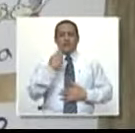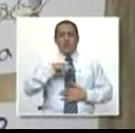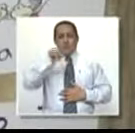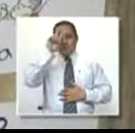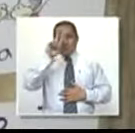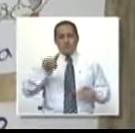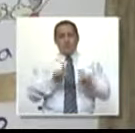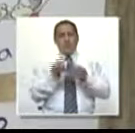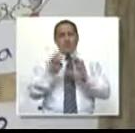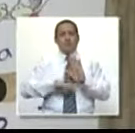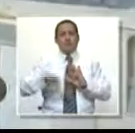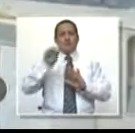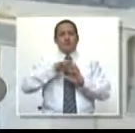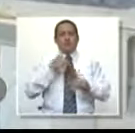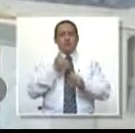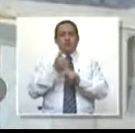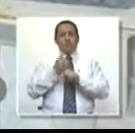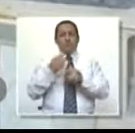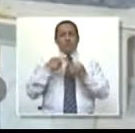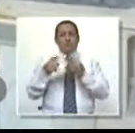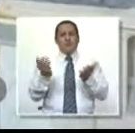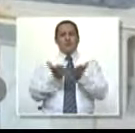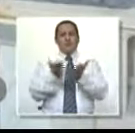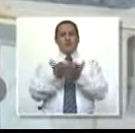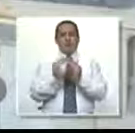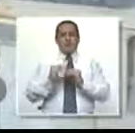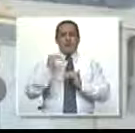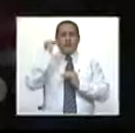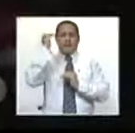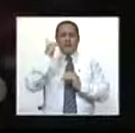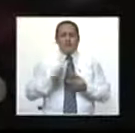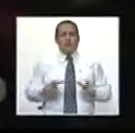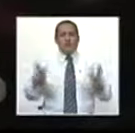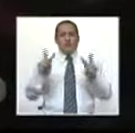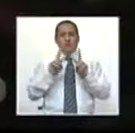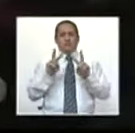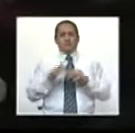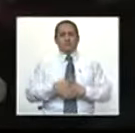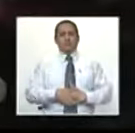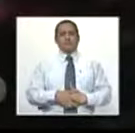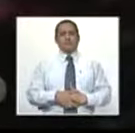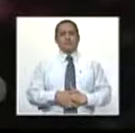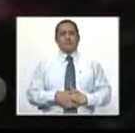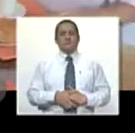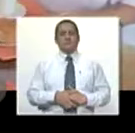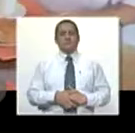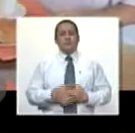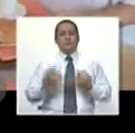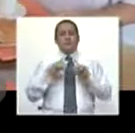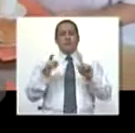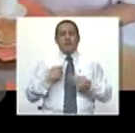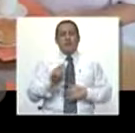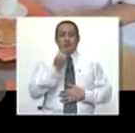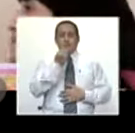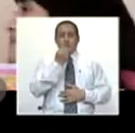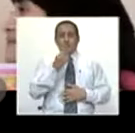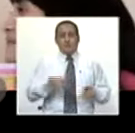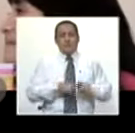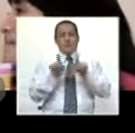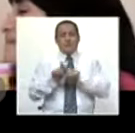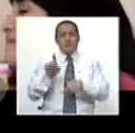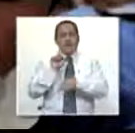país con proyectos como los próximos colegios de alto rendimiento pero la alimentación y